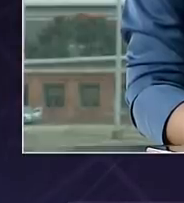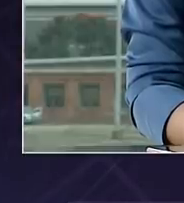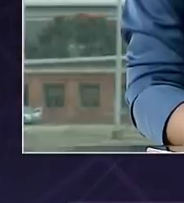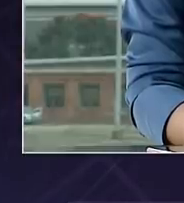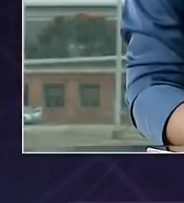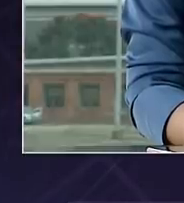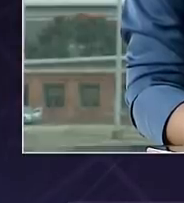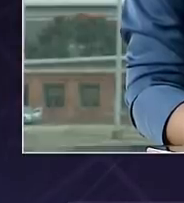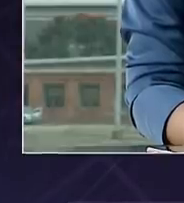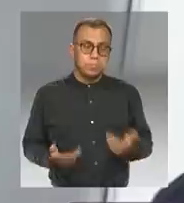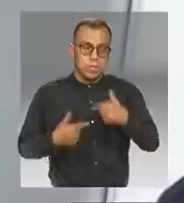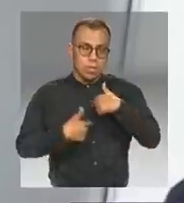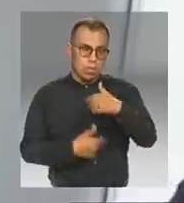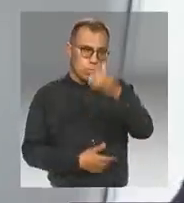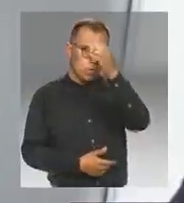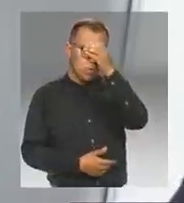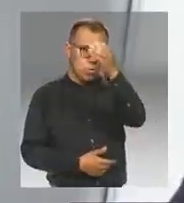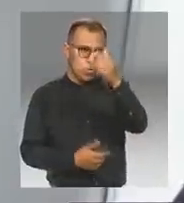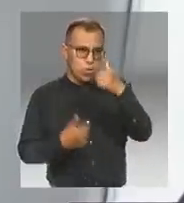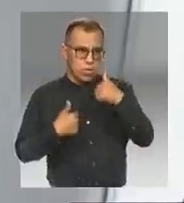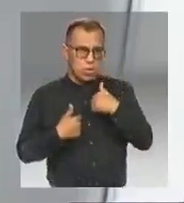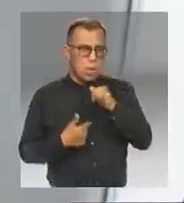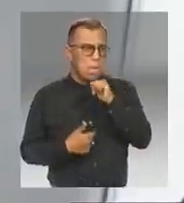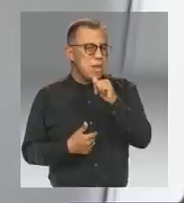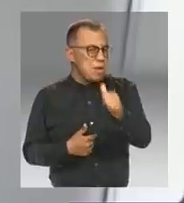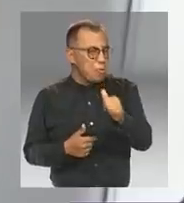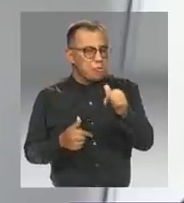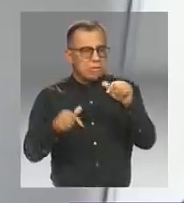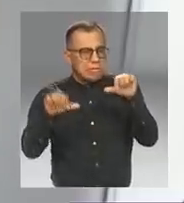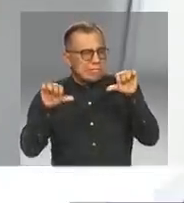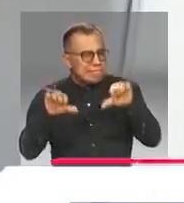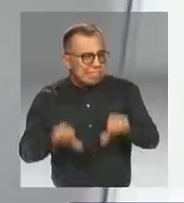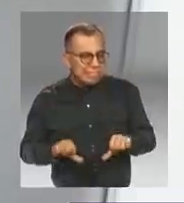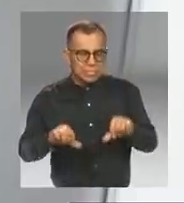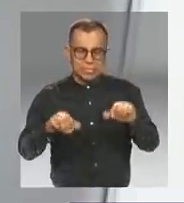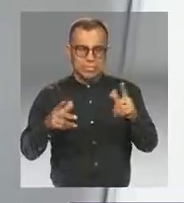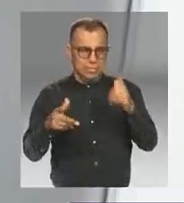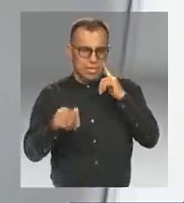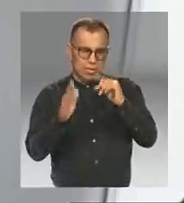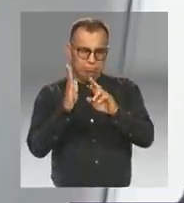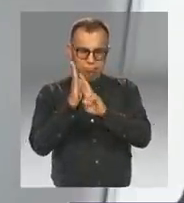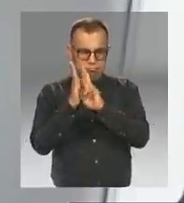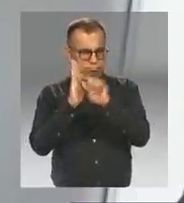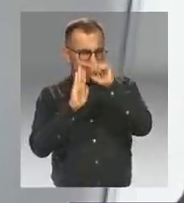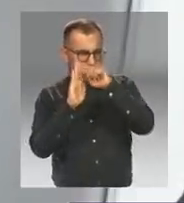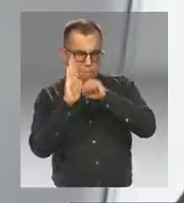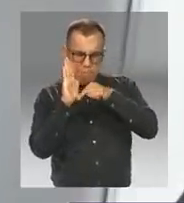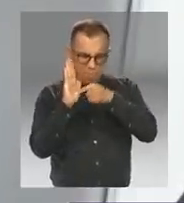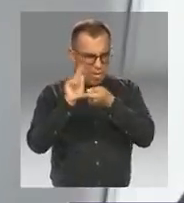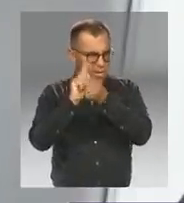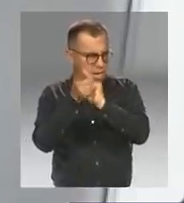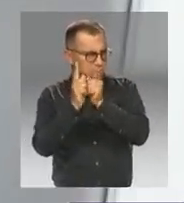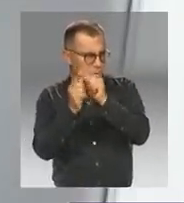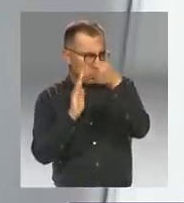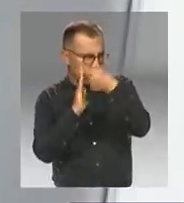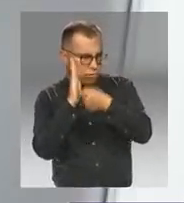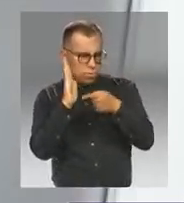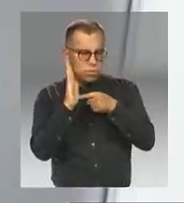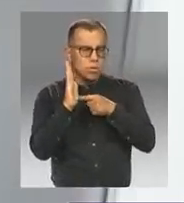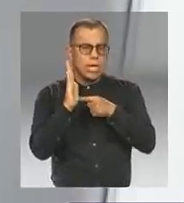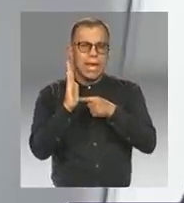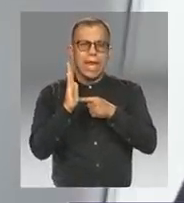Bueno, en mi concepto, lo más miserable y lo más impactante que tiene esta reforma tributaria